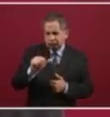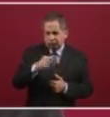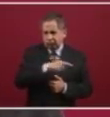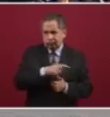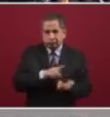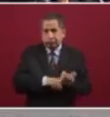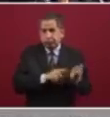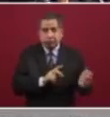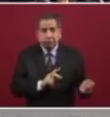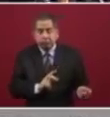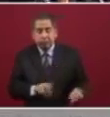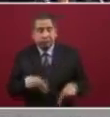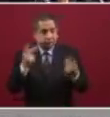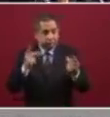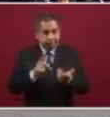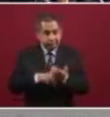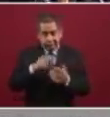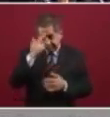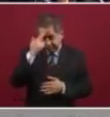y ya tenían